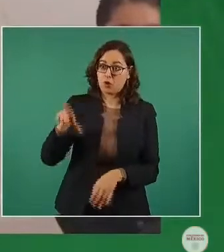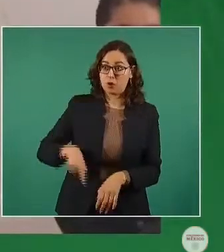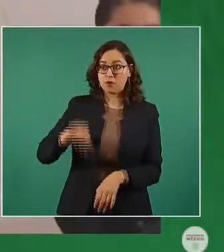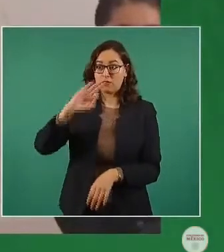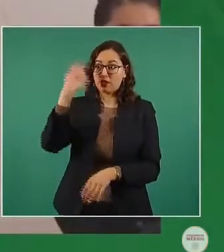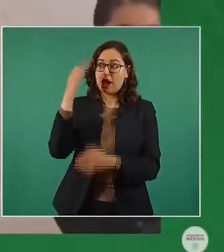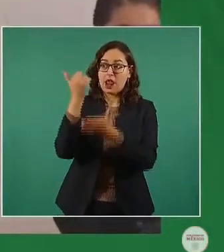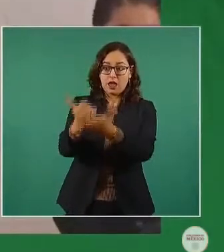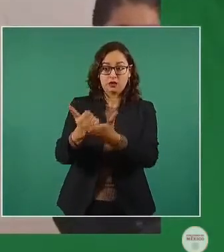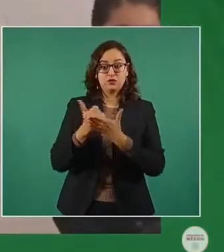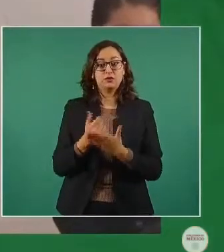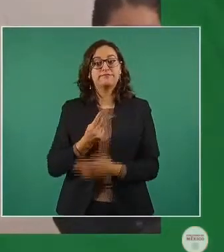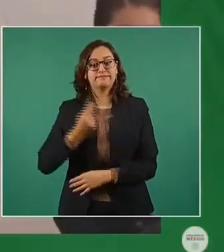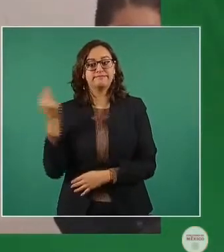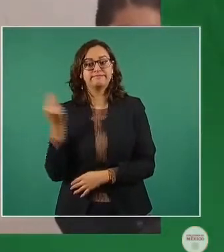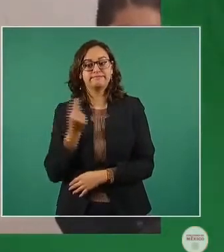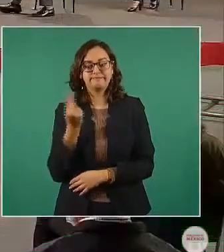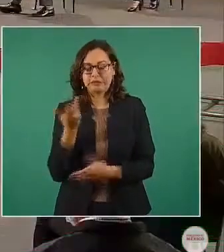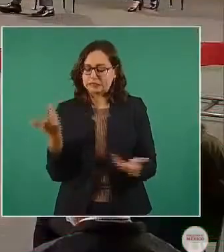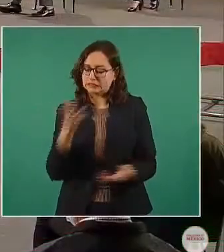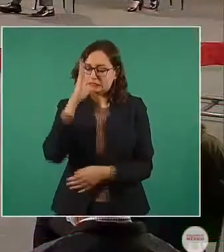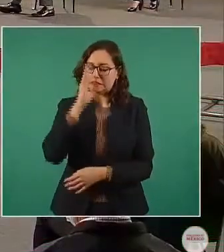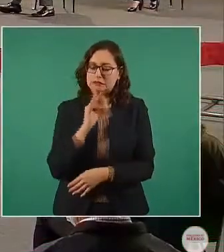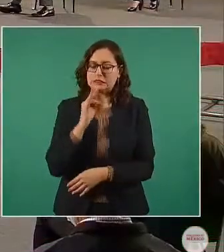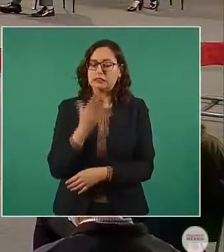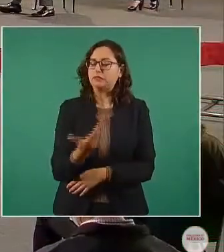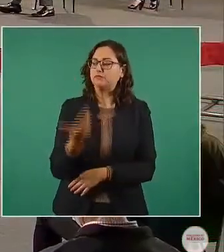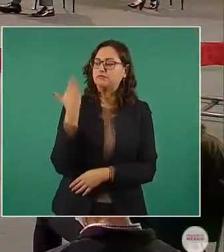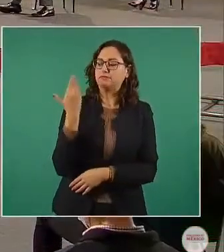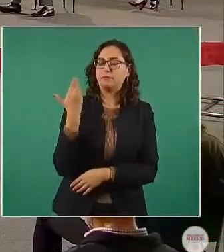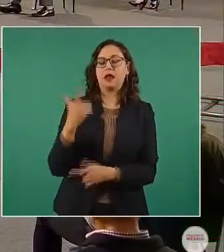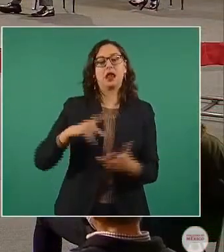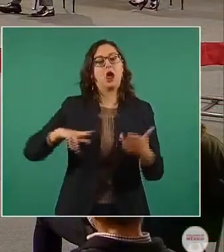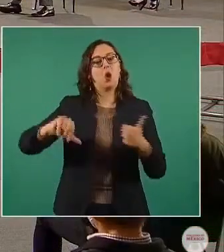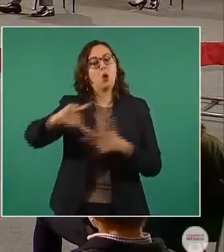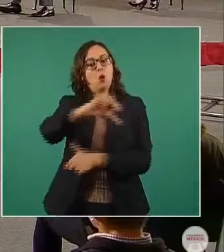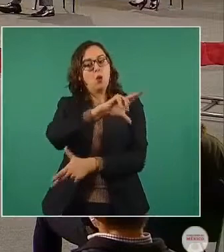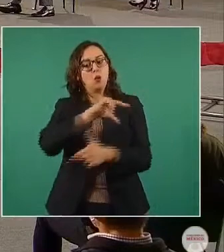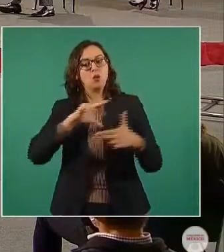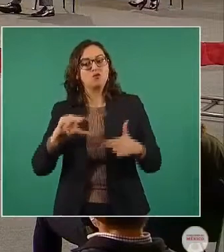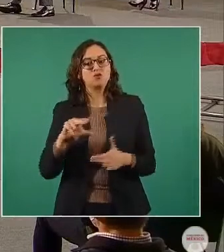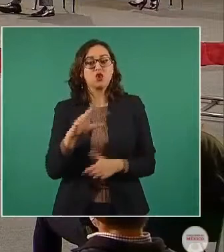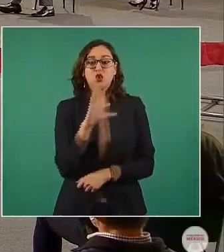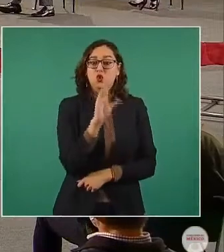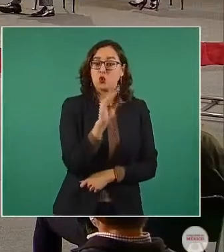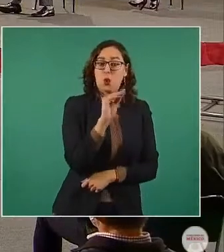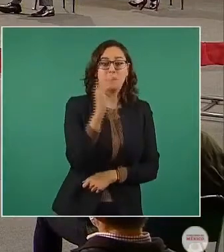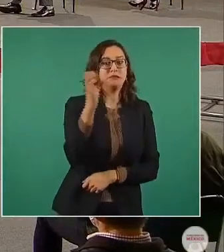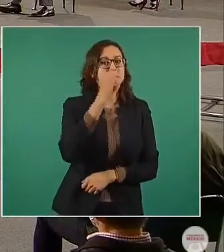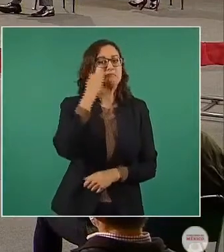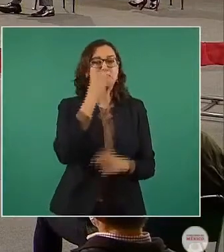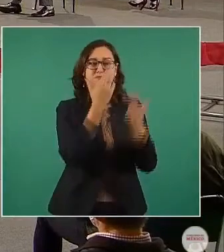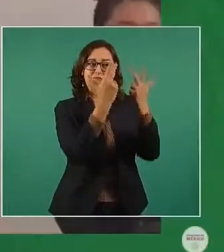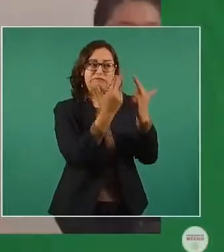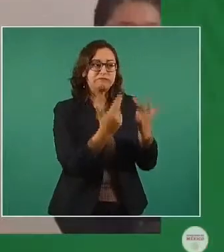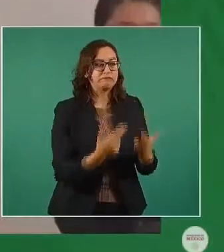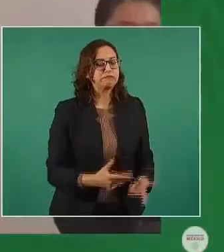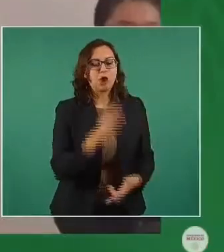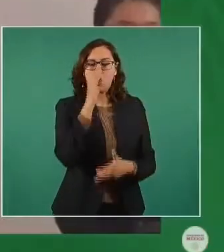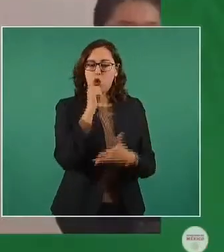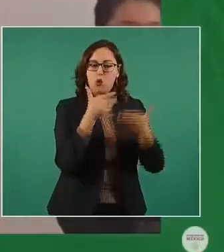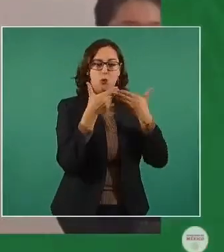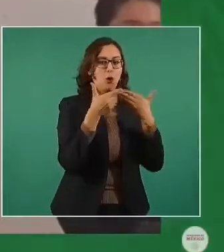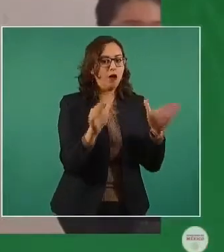porque después del huracán que impactó las costas de Jalisco, tenemos 90 escuelas que están muy dañadas y que vamos a